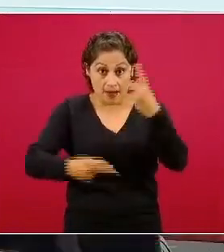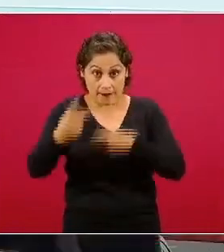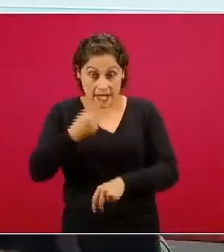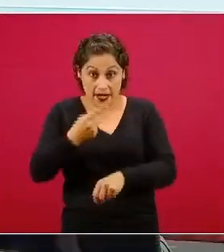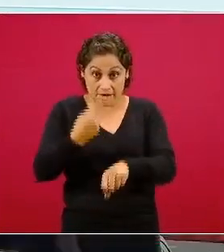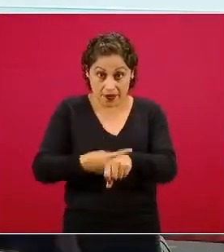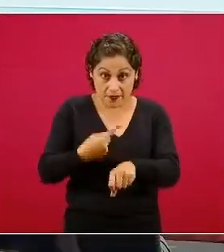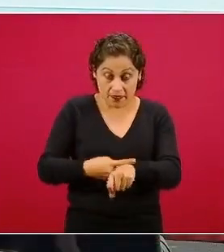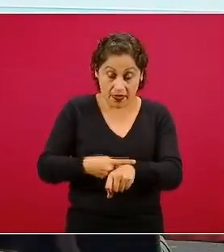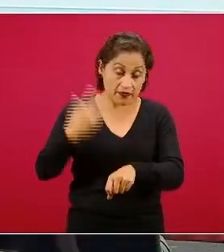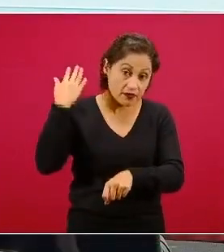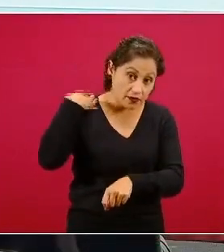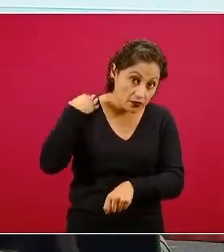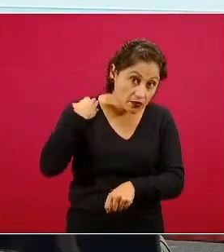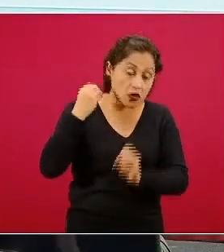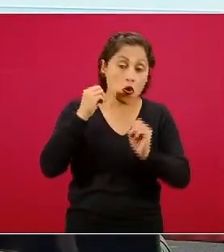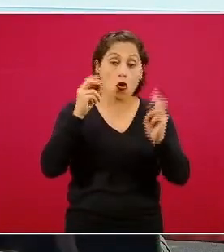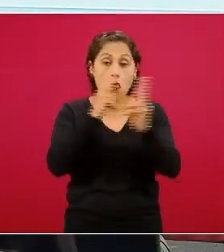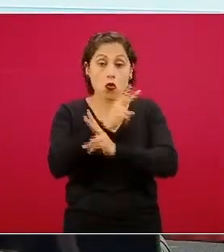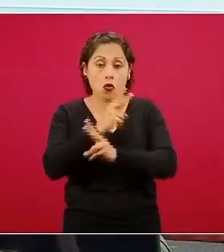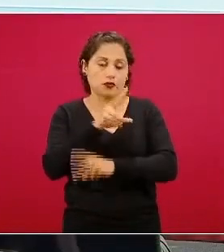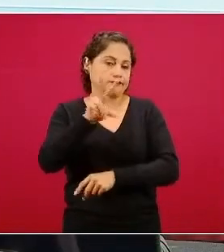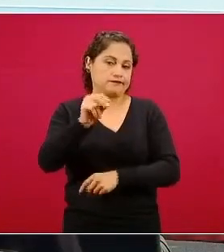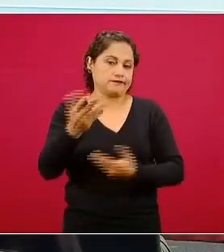La que sigue, por favor.